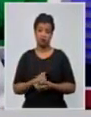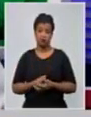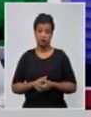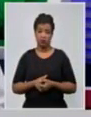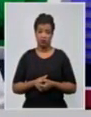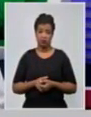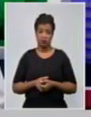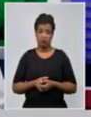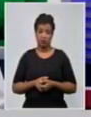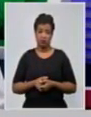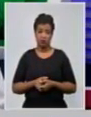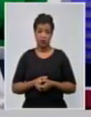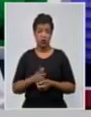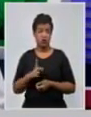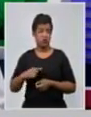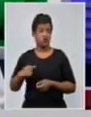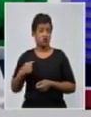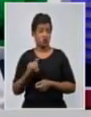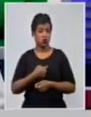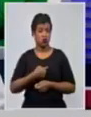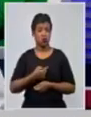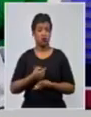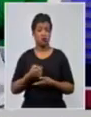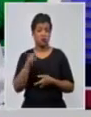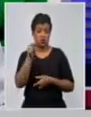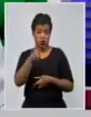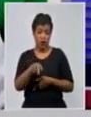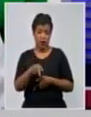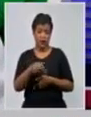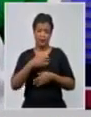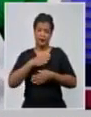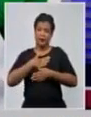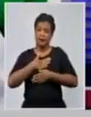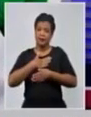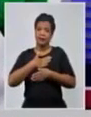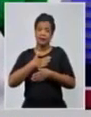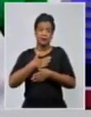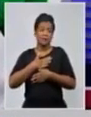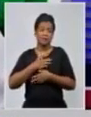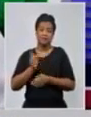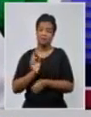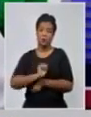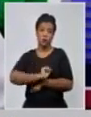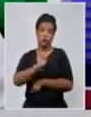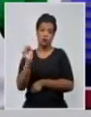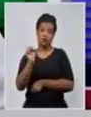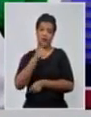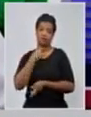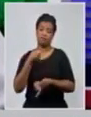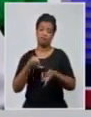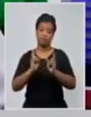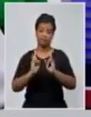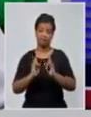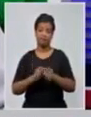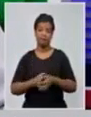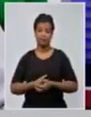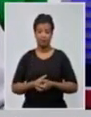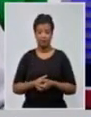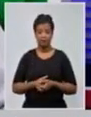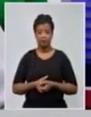se trató de hacer la reanimación, no se logra recuperar este paciente y fallece.